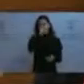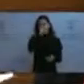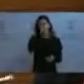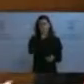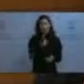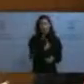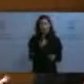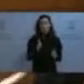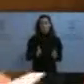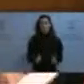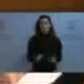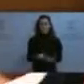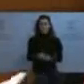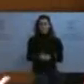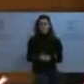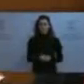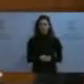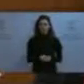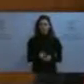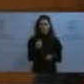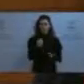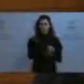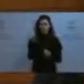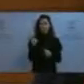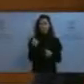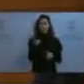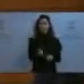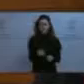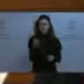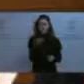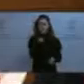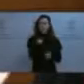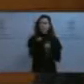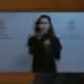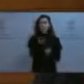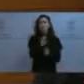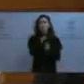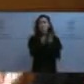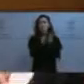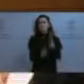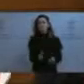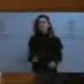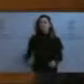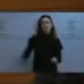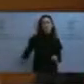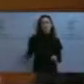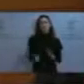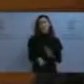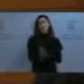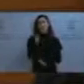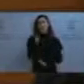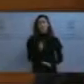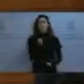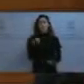pregunta que hacía un año. Yo también tengo que decirle que esa pregunta no fue fruto de la casualidad.